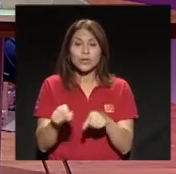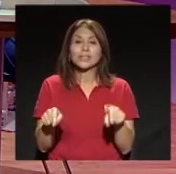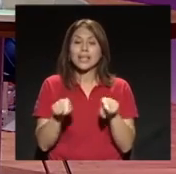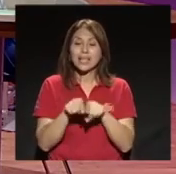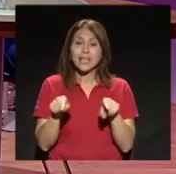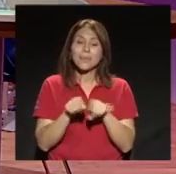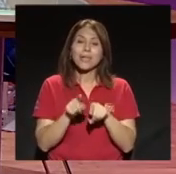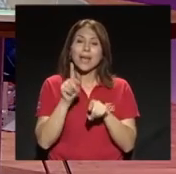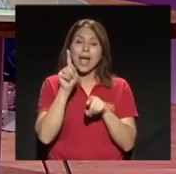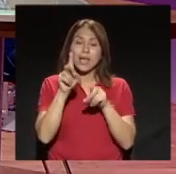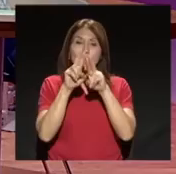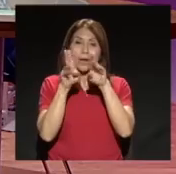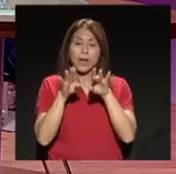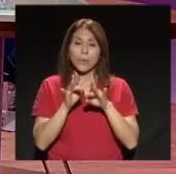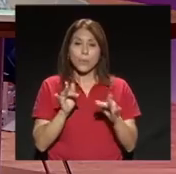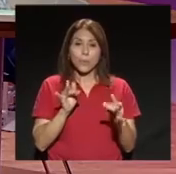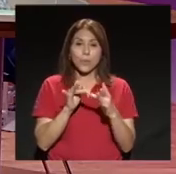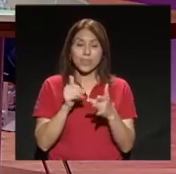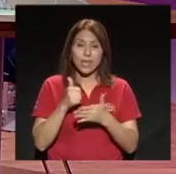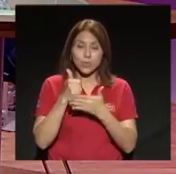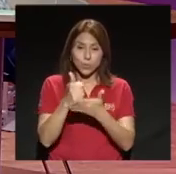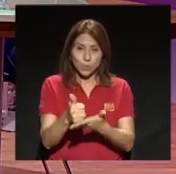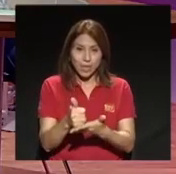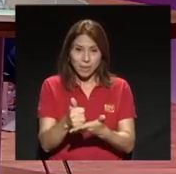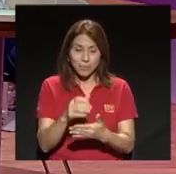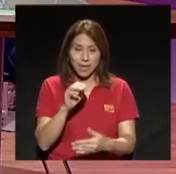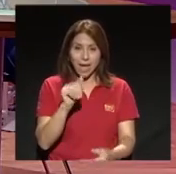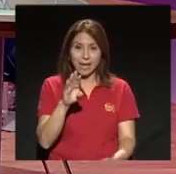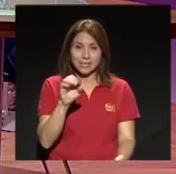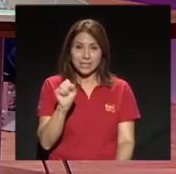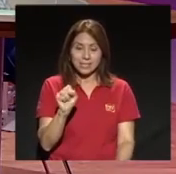que está en el sitio web